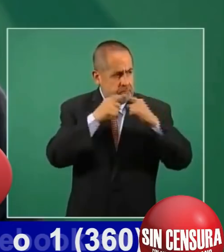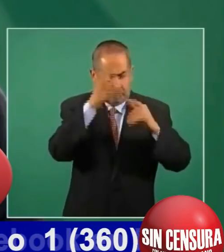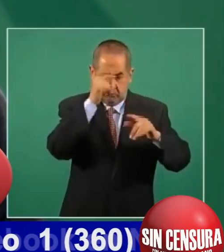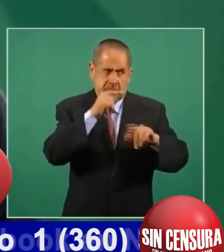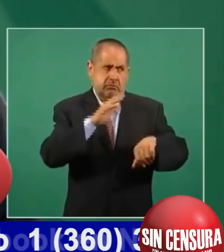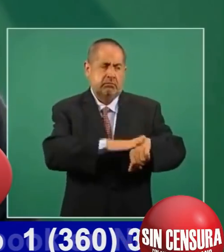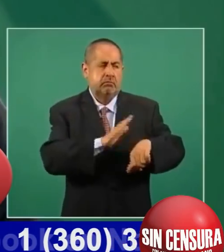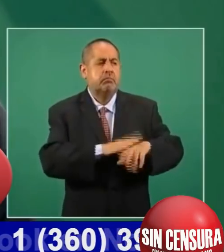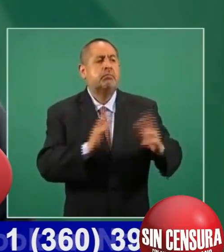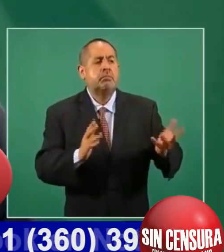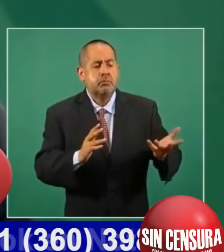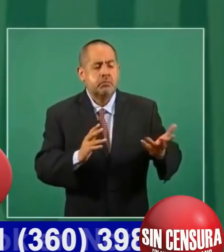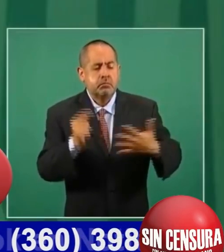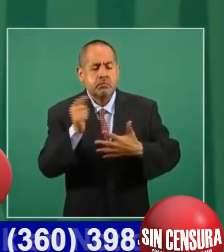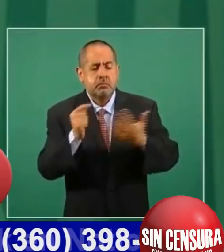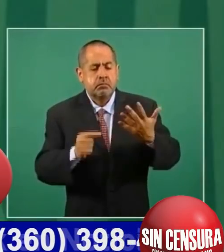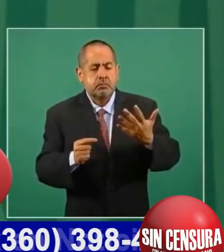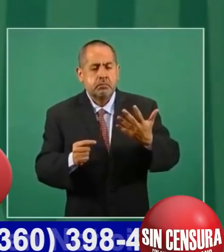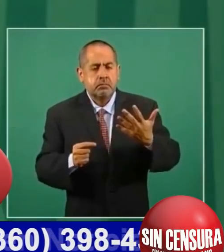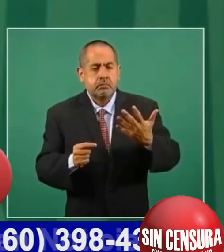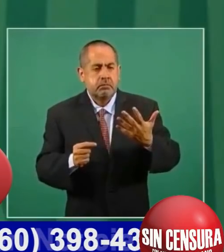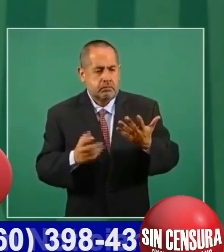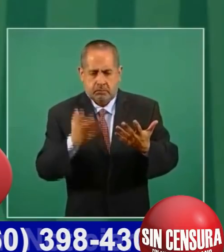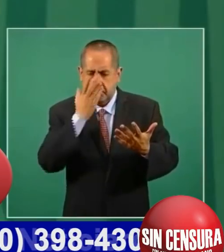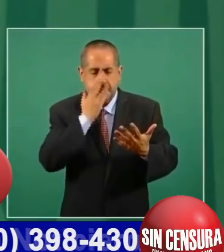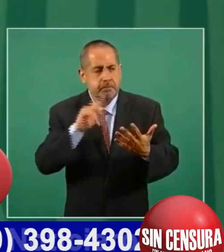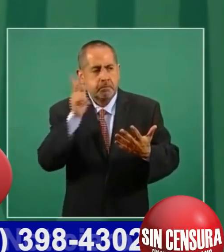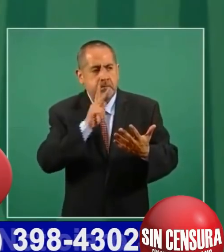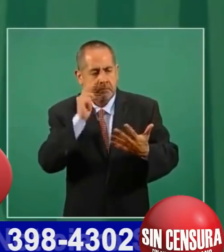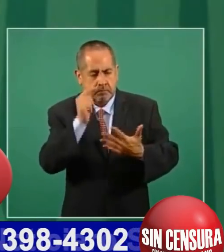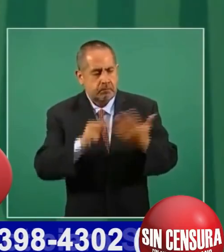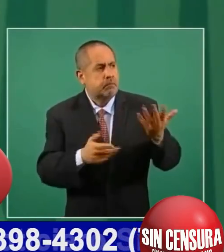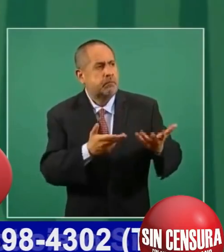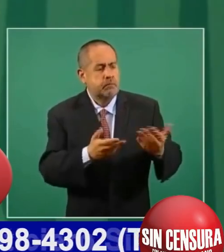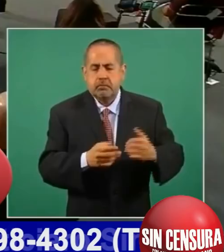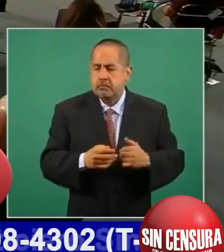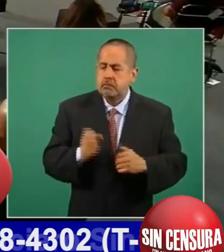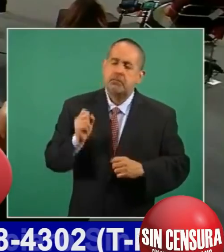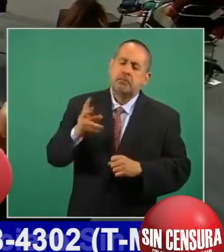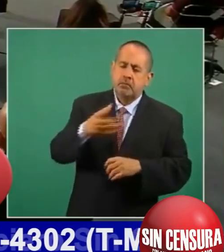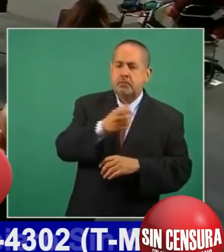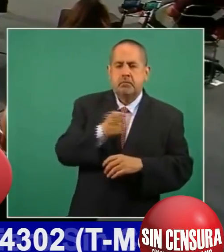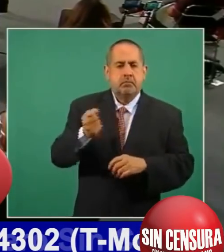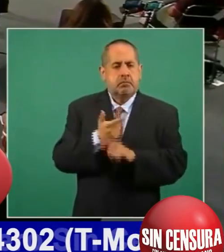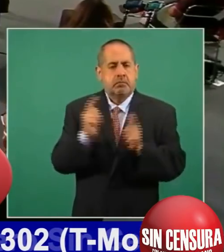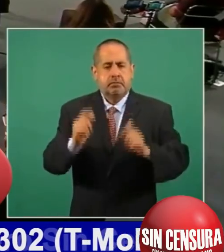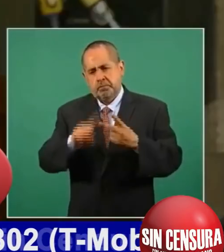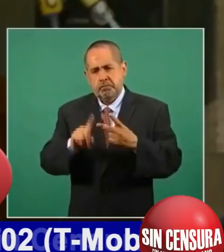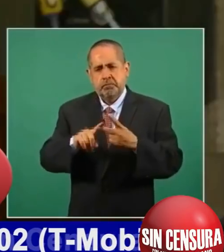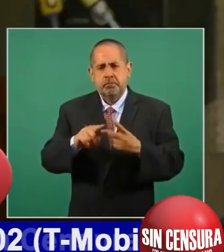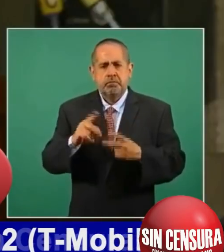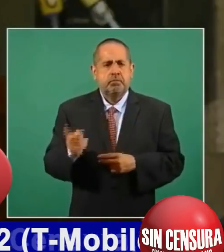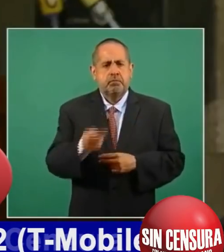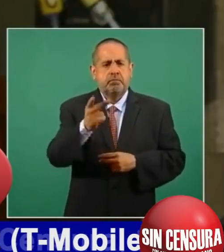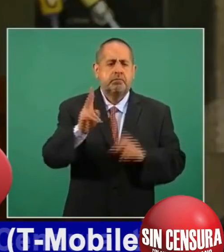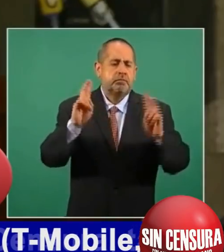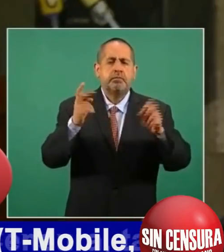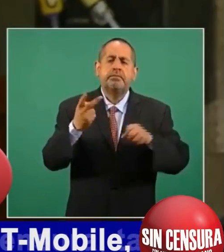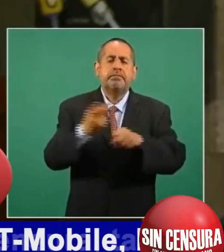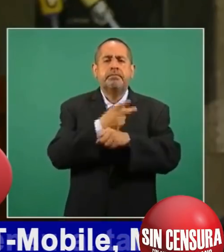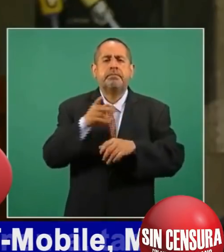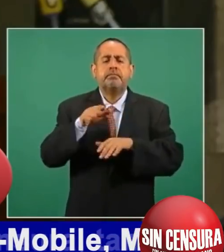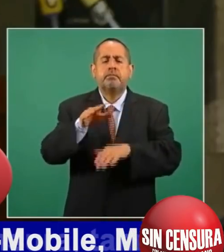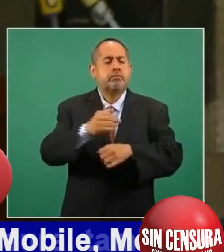a partir de que no habían elementos. Ahora, presidente, ya en un segundo tema, el caso de la